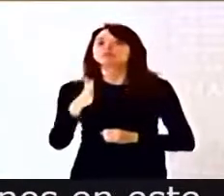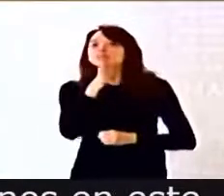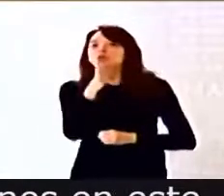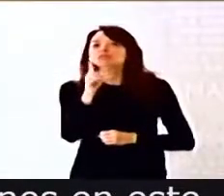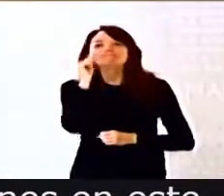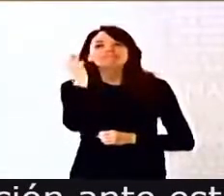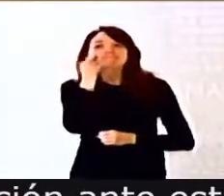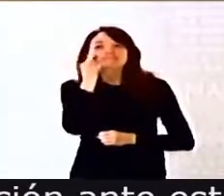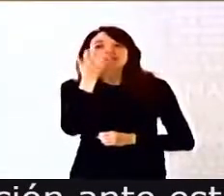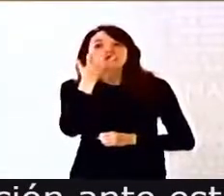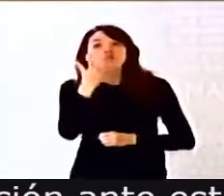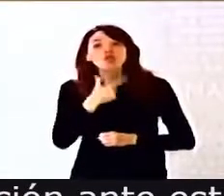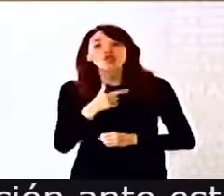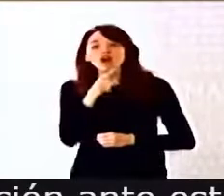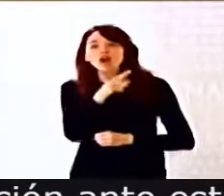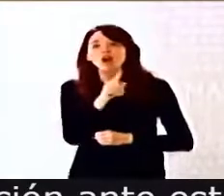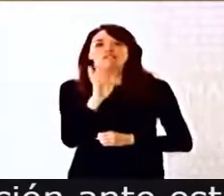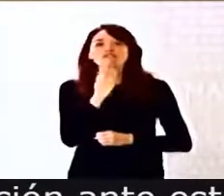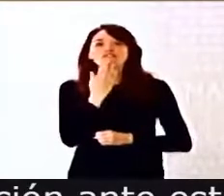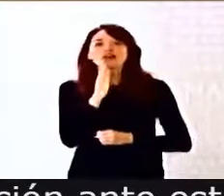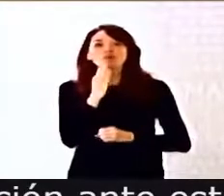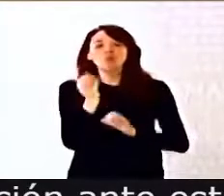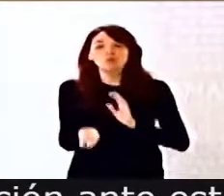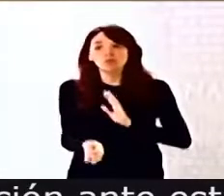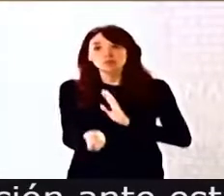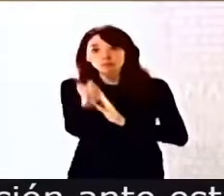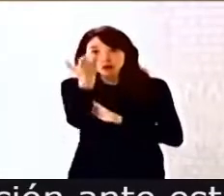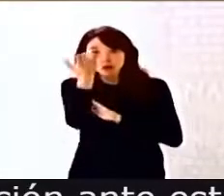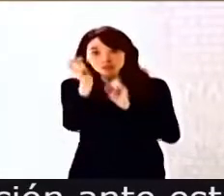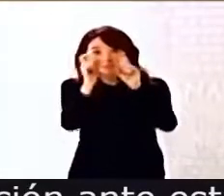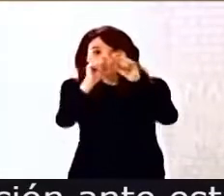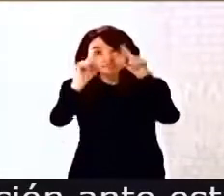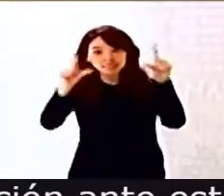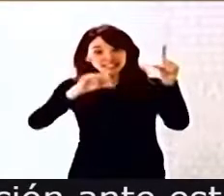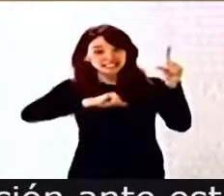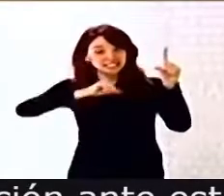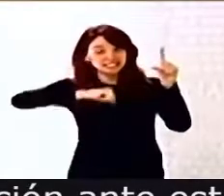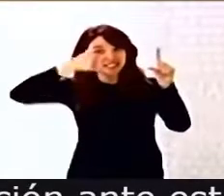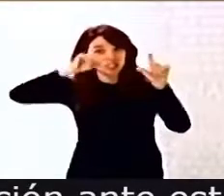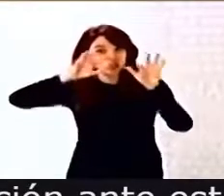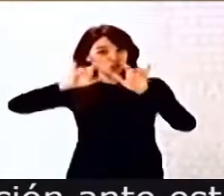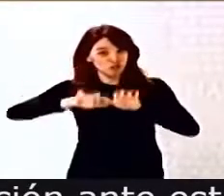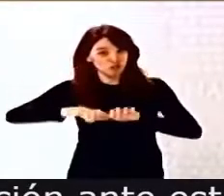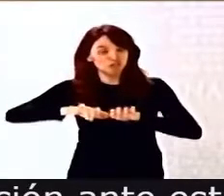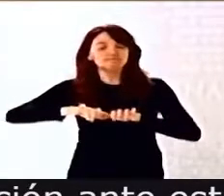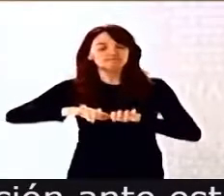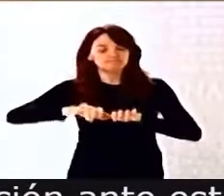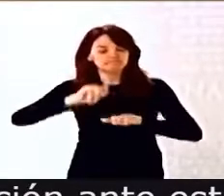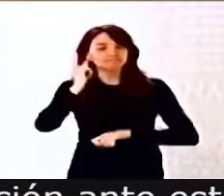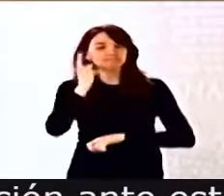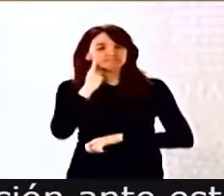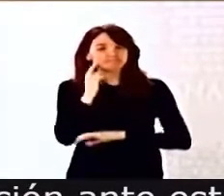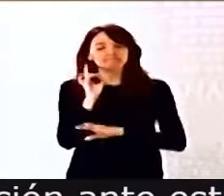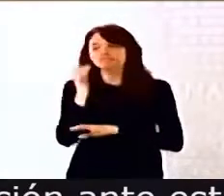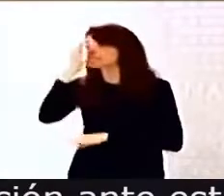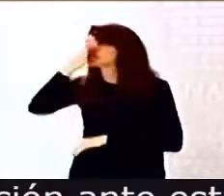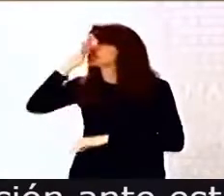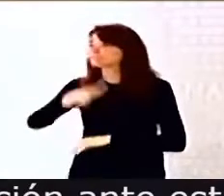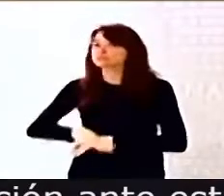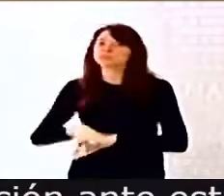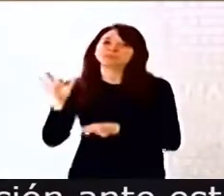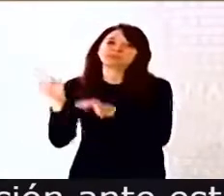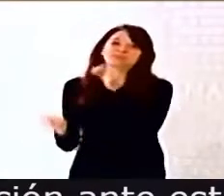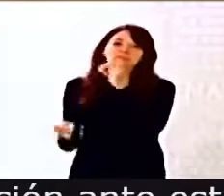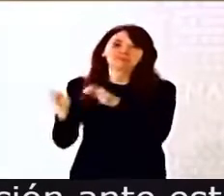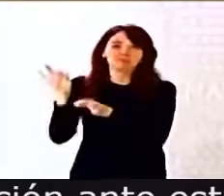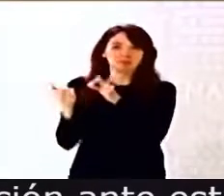tuvimos conocimiento de la entrada en Facebook de este señor, y por lo tanto hemos procedido a denunciarlo ante el